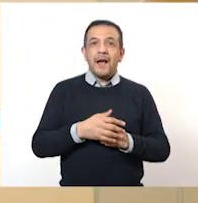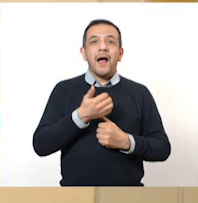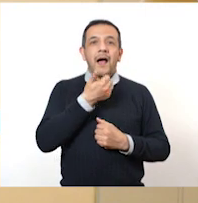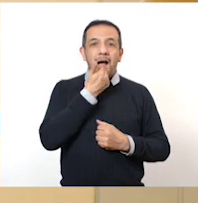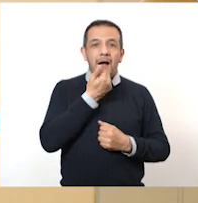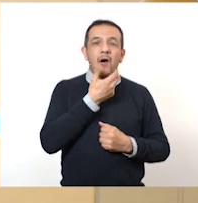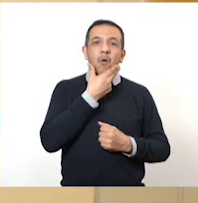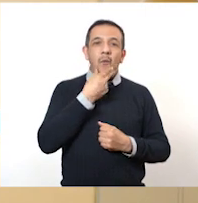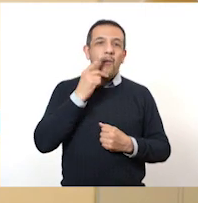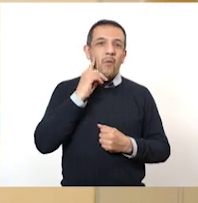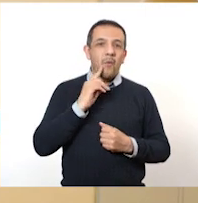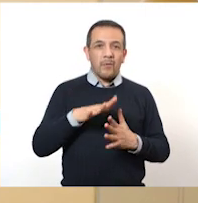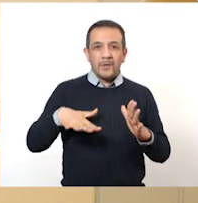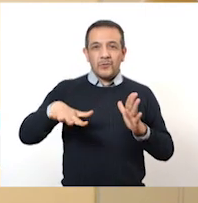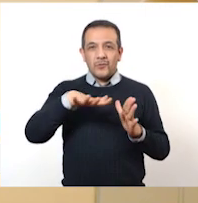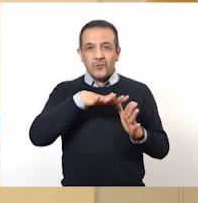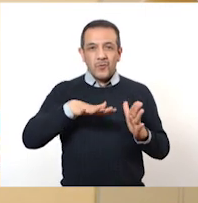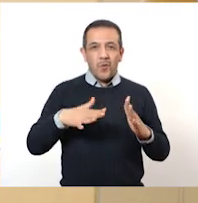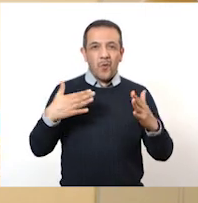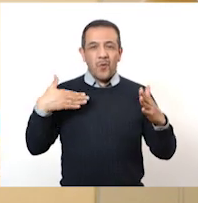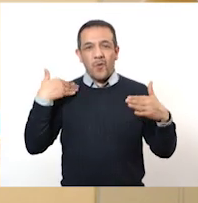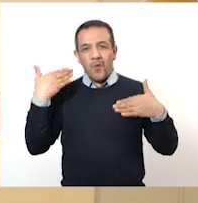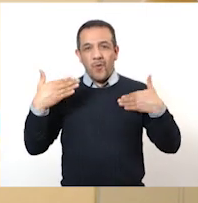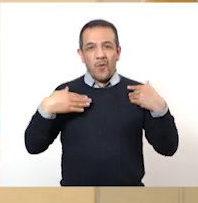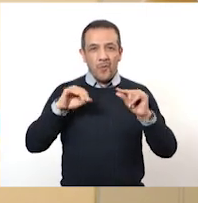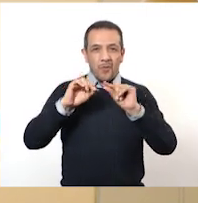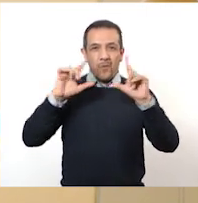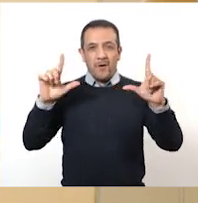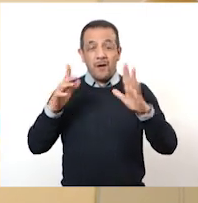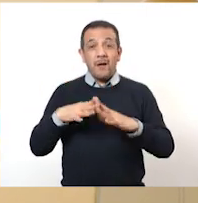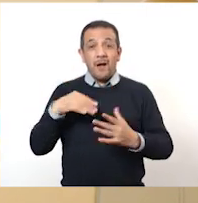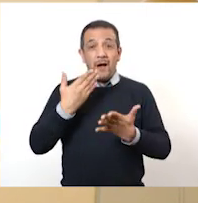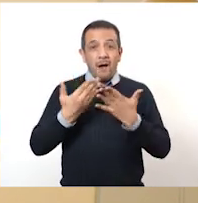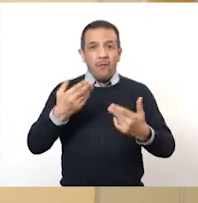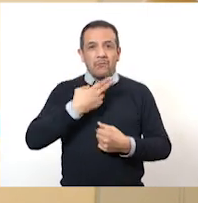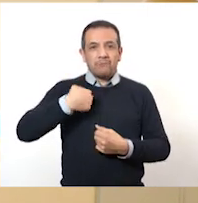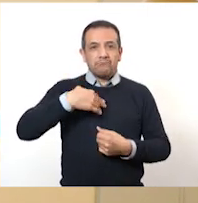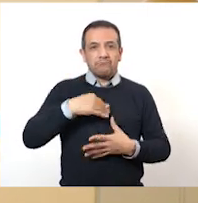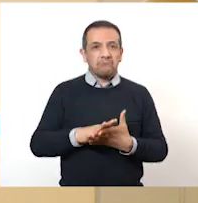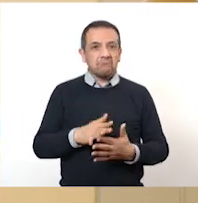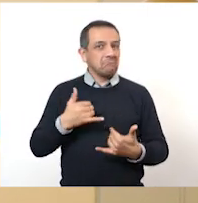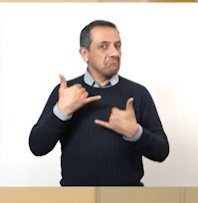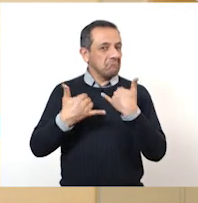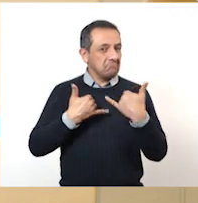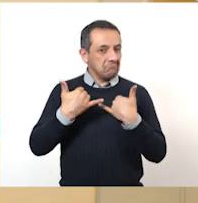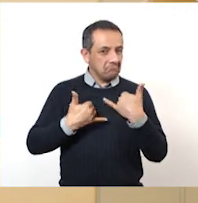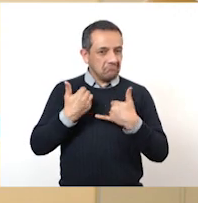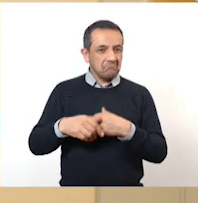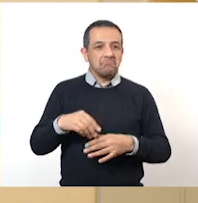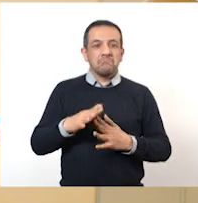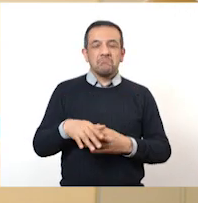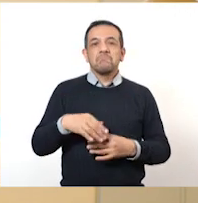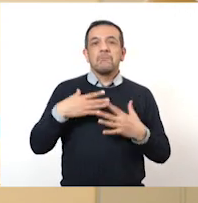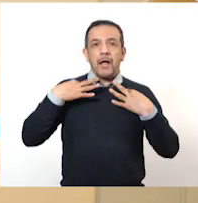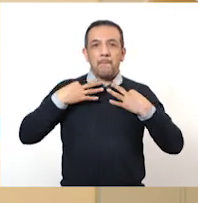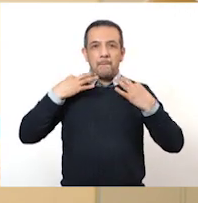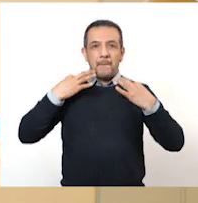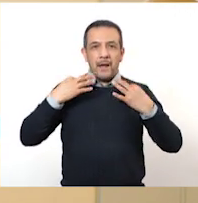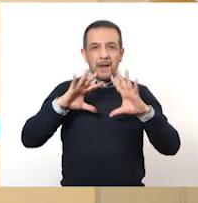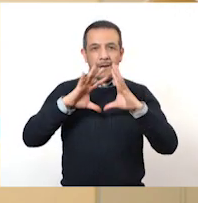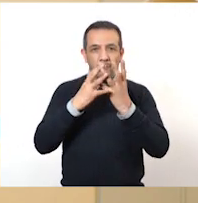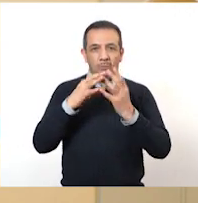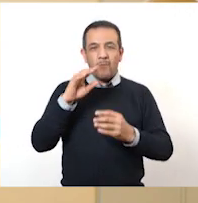Bienvenidos, alumnas y alumnos, a su Zona de Diversión. Hoy vamos a hacer un juego muy divertido llamado Playera